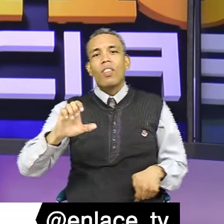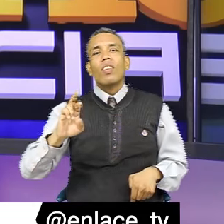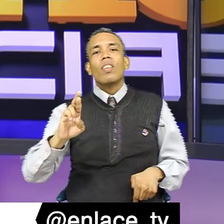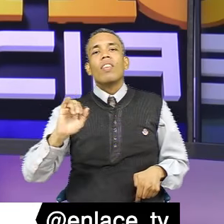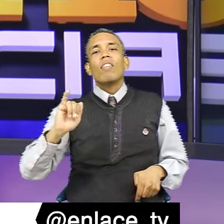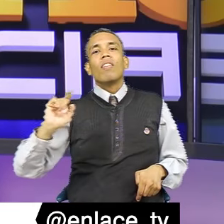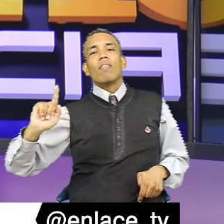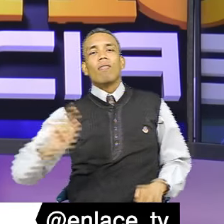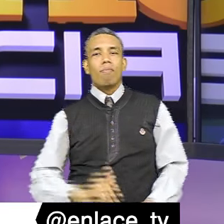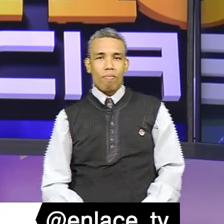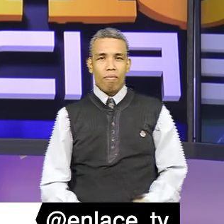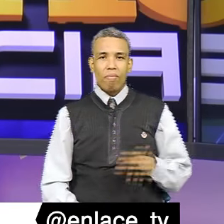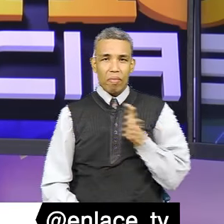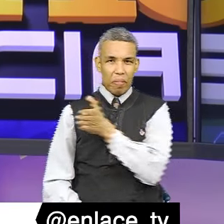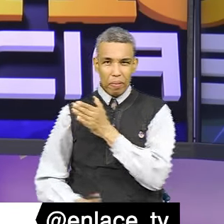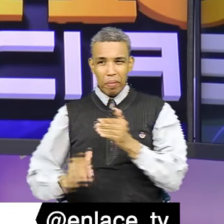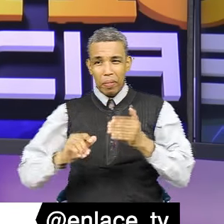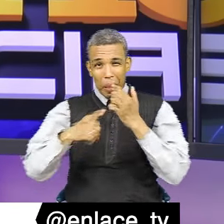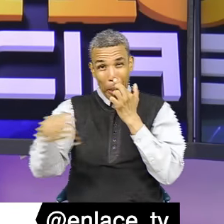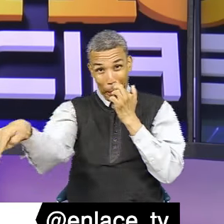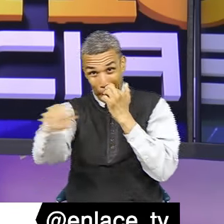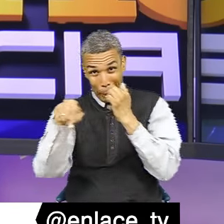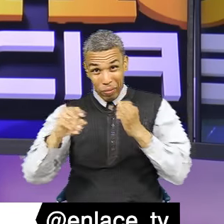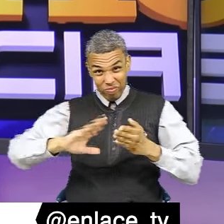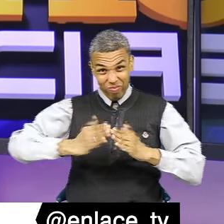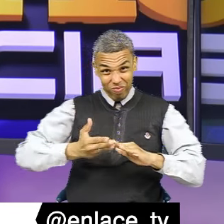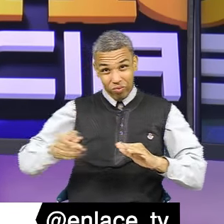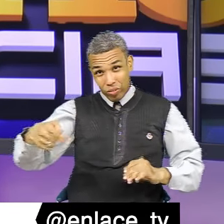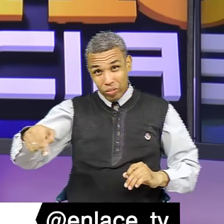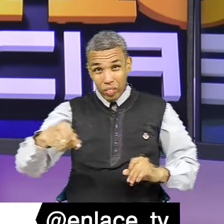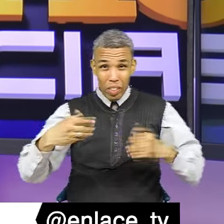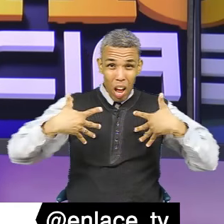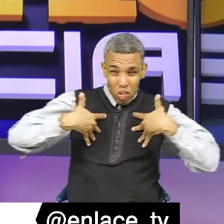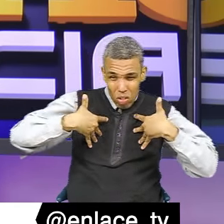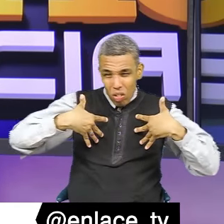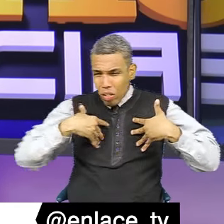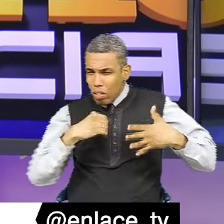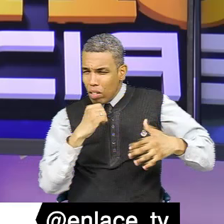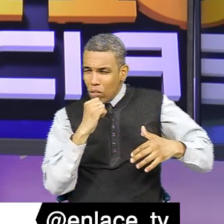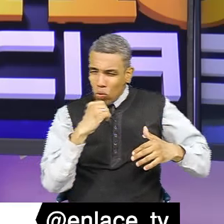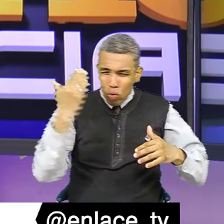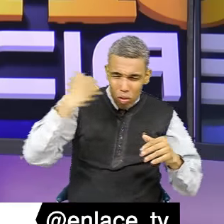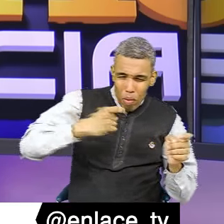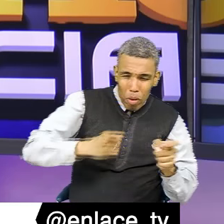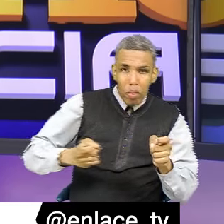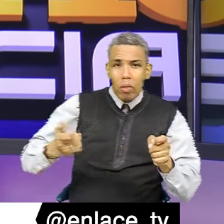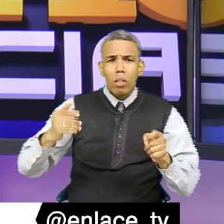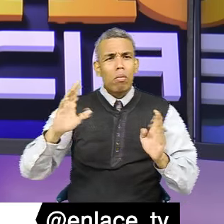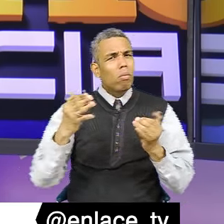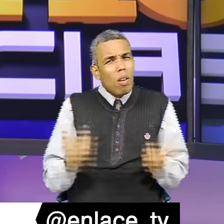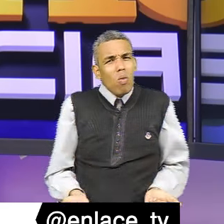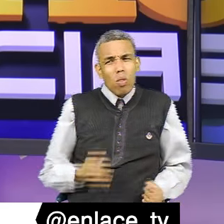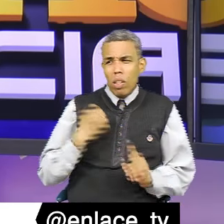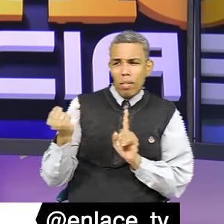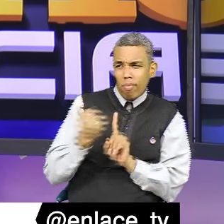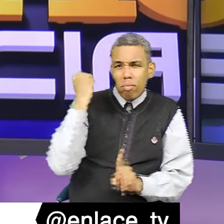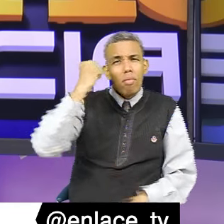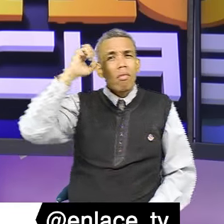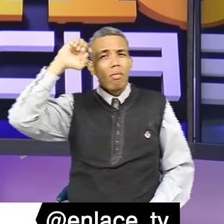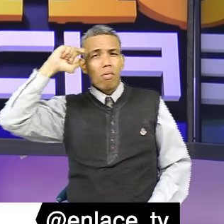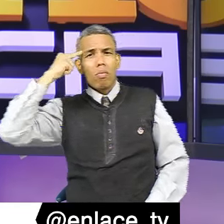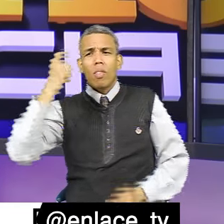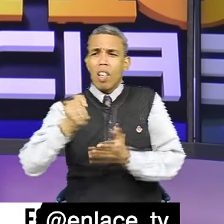Víctimas de Barranca Bermeja y la región reclamaron en este espacio su vinculación en proyectos con oportunidades de empleo. Asimismo, pidieron